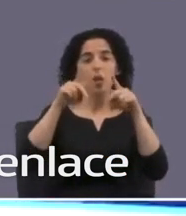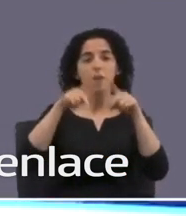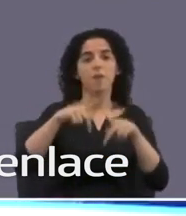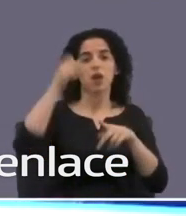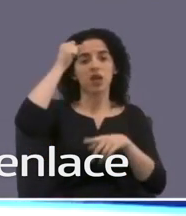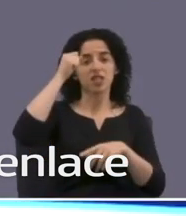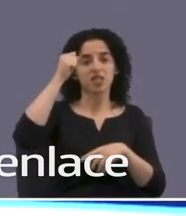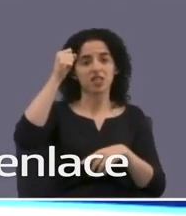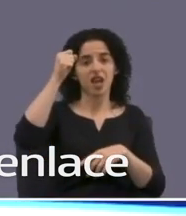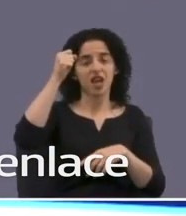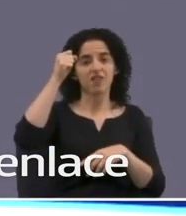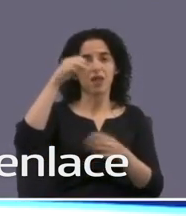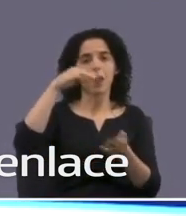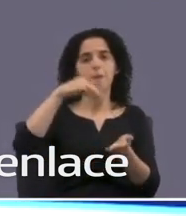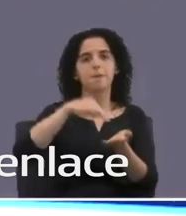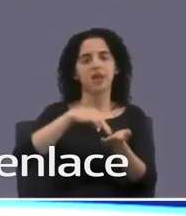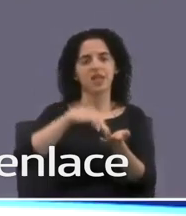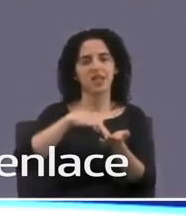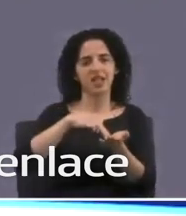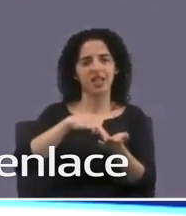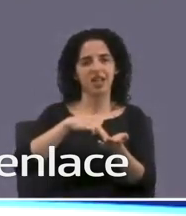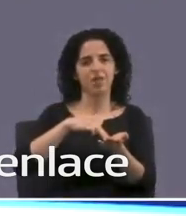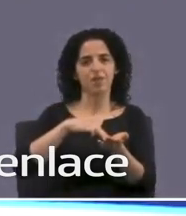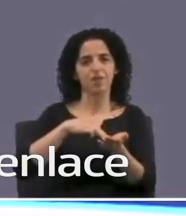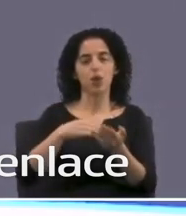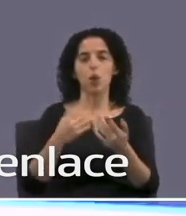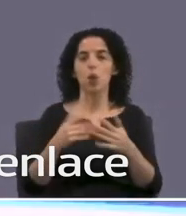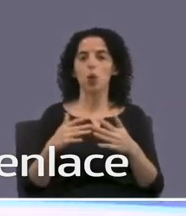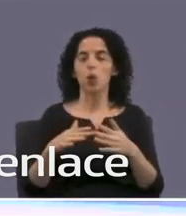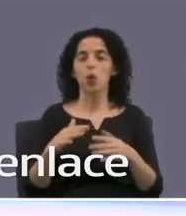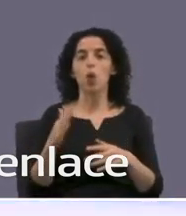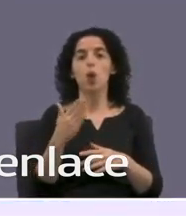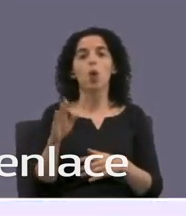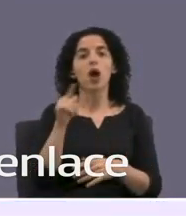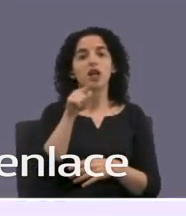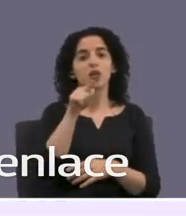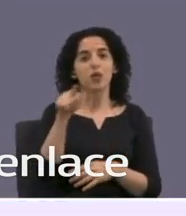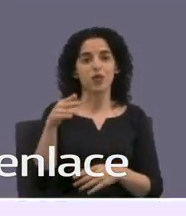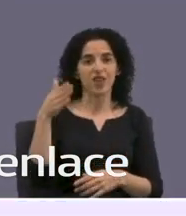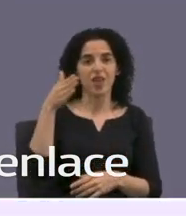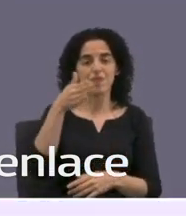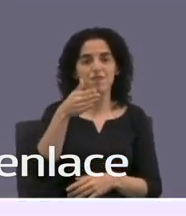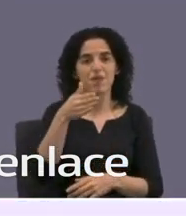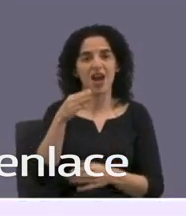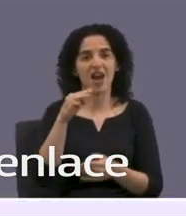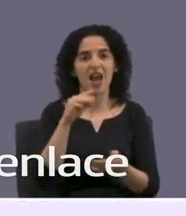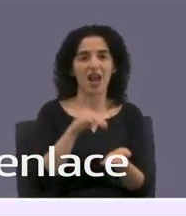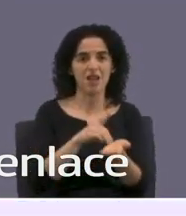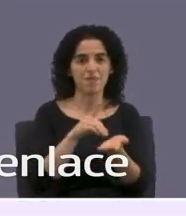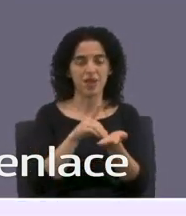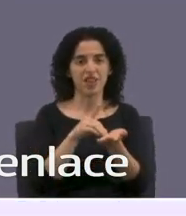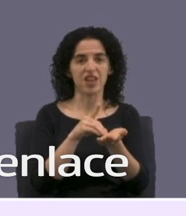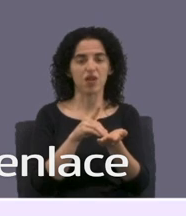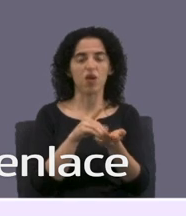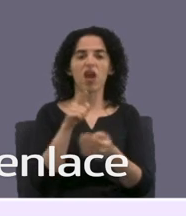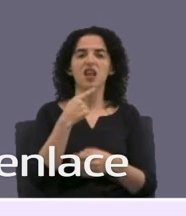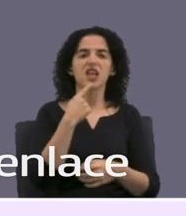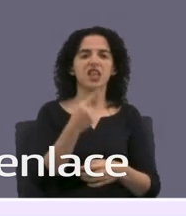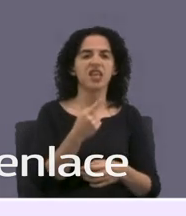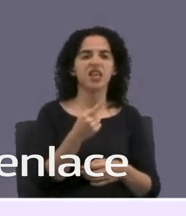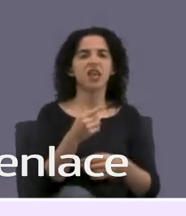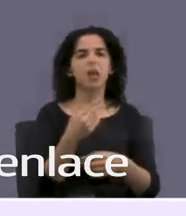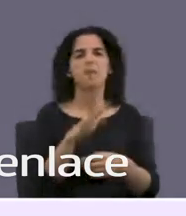los sabios es medicina. Oh, cuando vas al médico, te